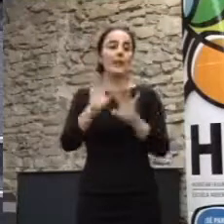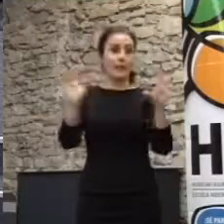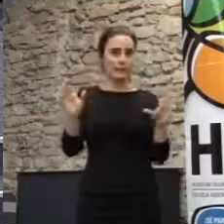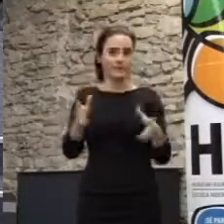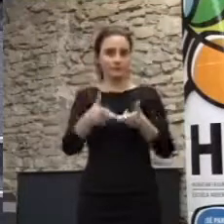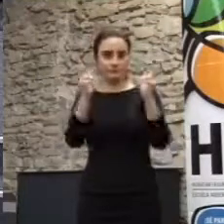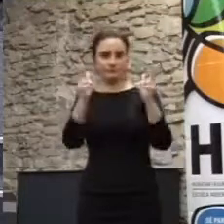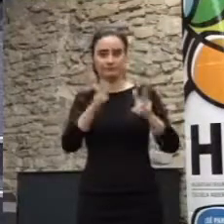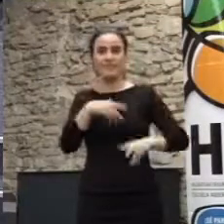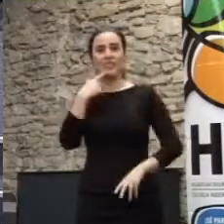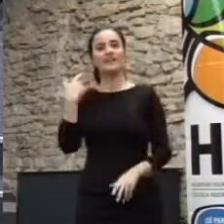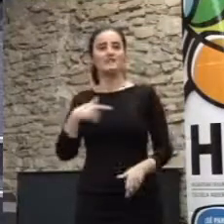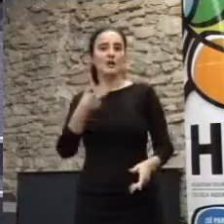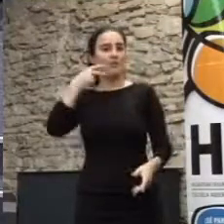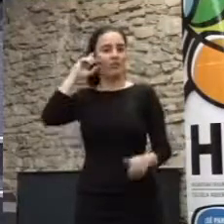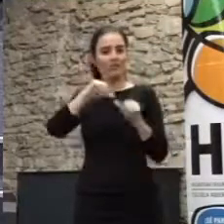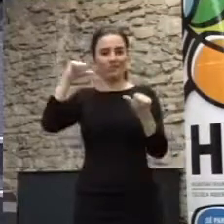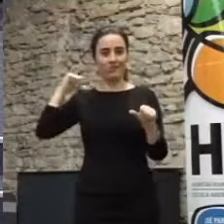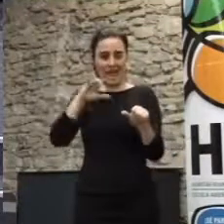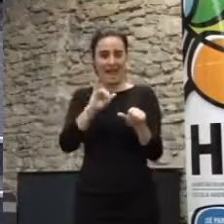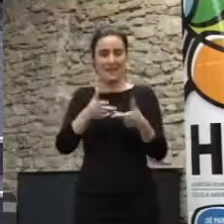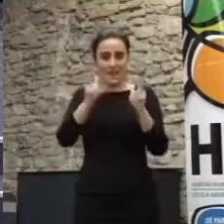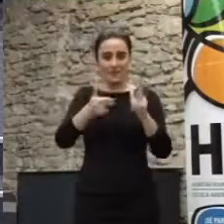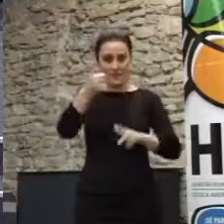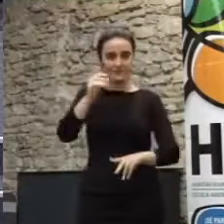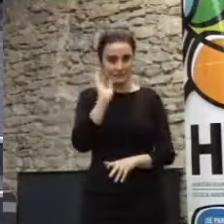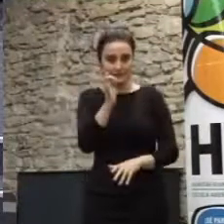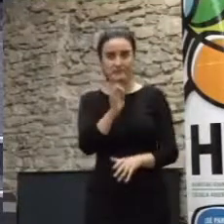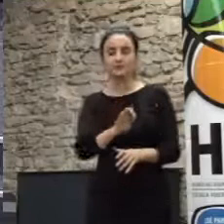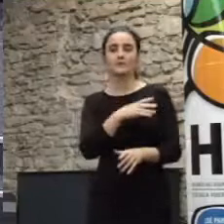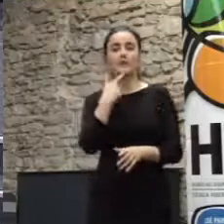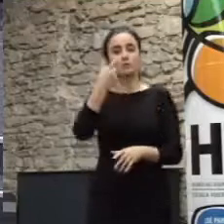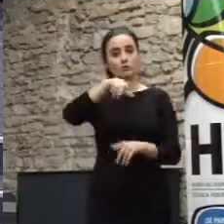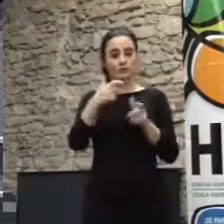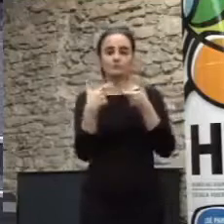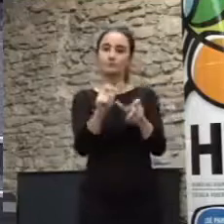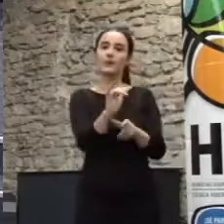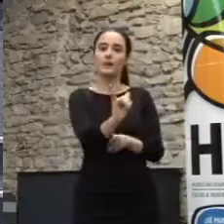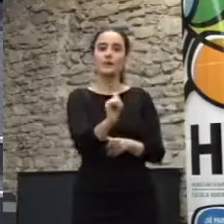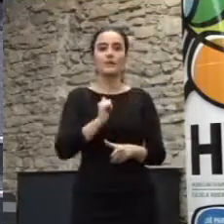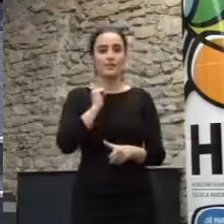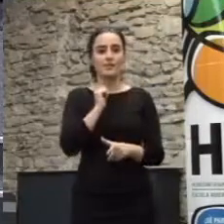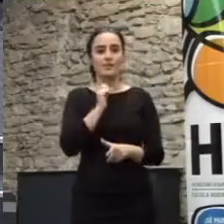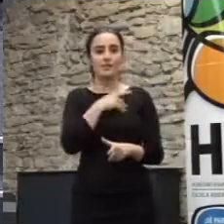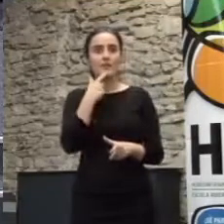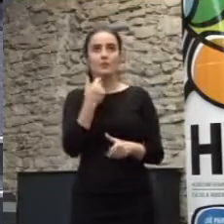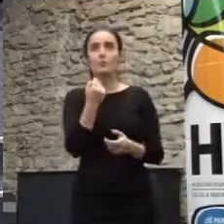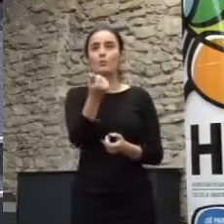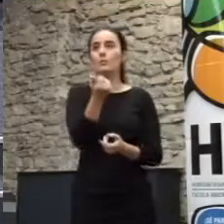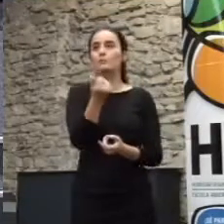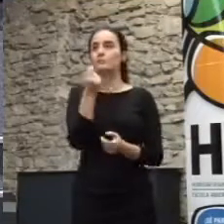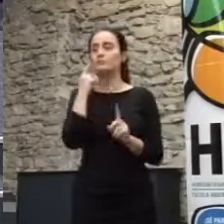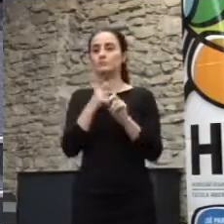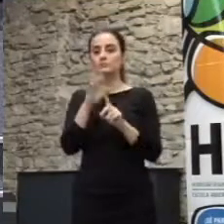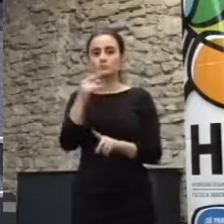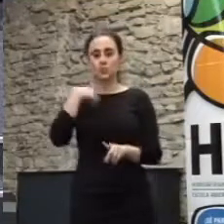ya tiene galones, ¿no? Y carreras. Sí. Le deis esa opción, ¿no? Ese es un poco... ese cajón de alguna forma. Claro, pero bueno, yo creo